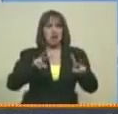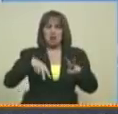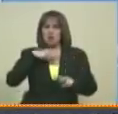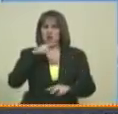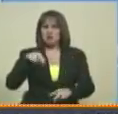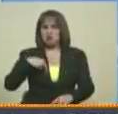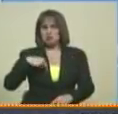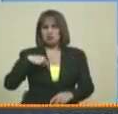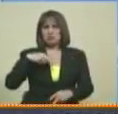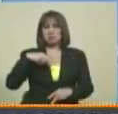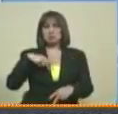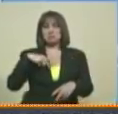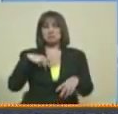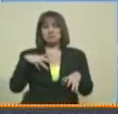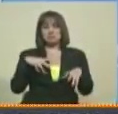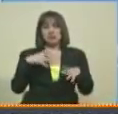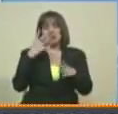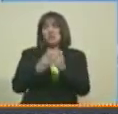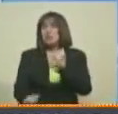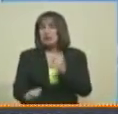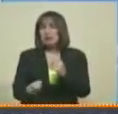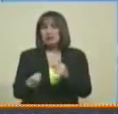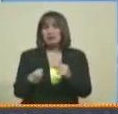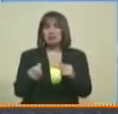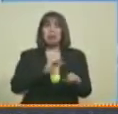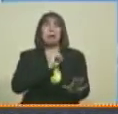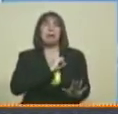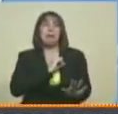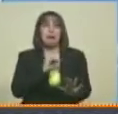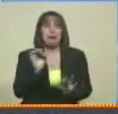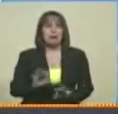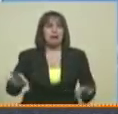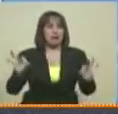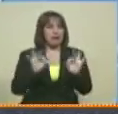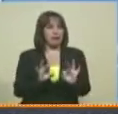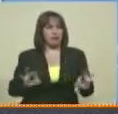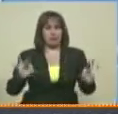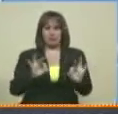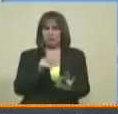ni le vamos a huir el combate a nadie.